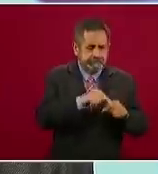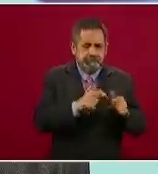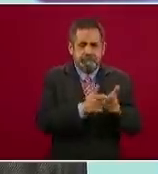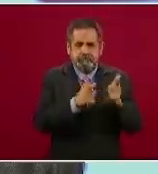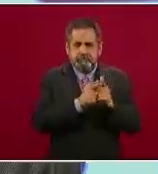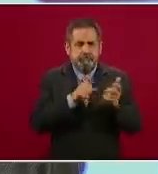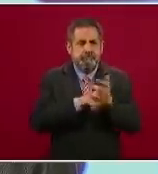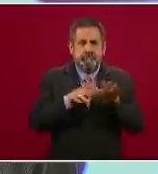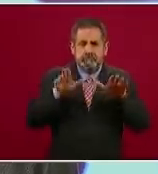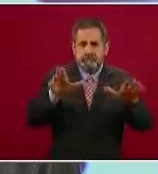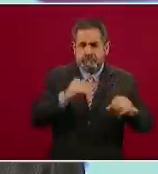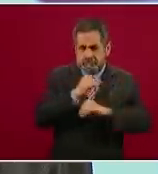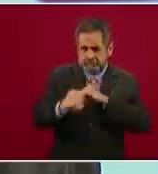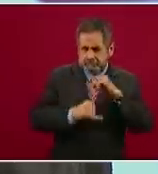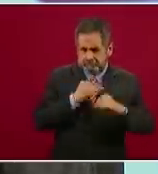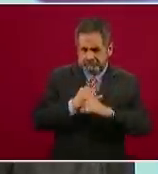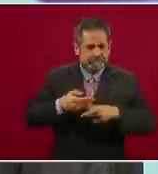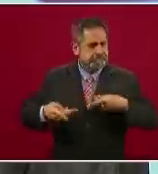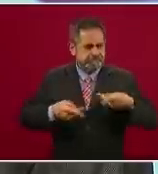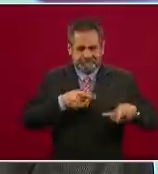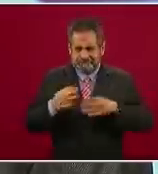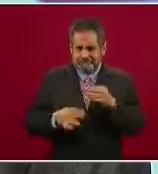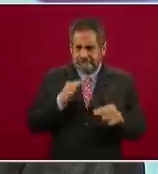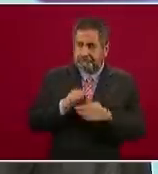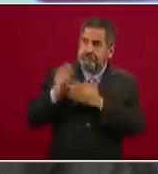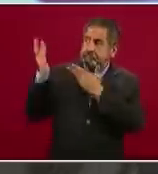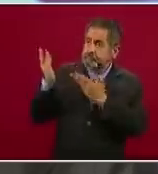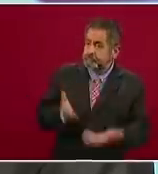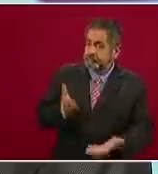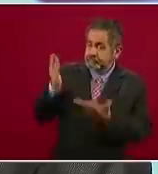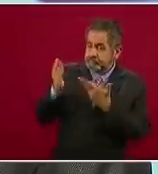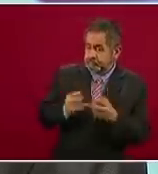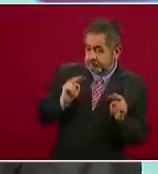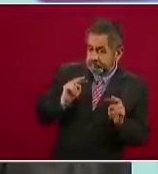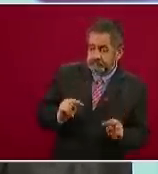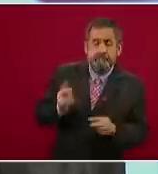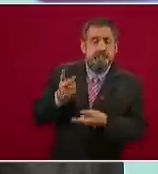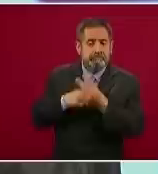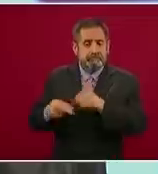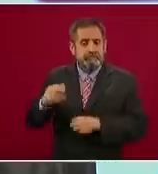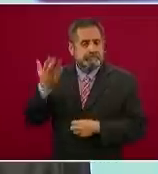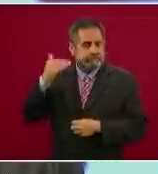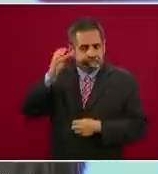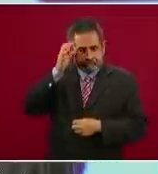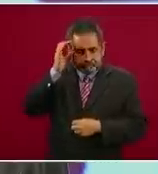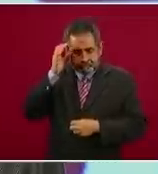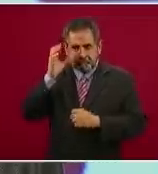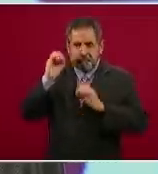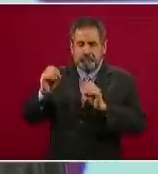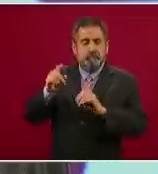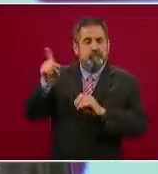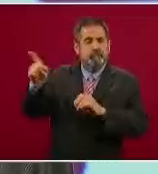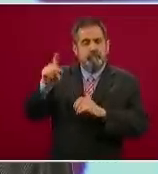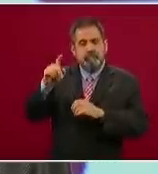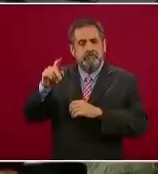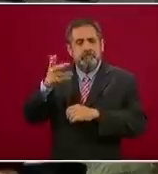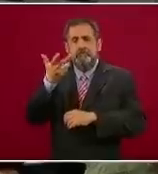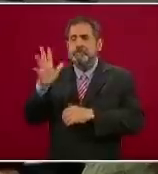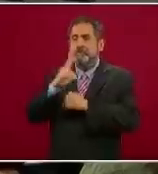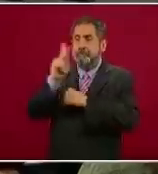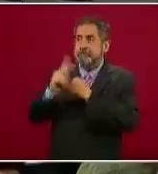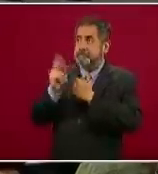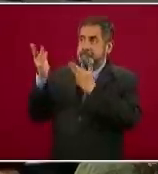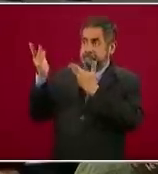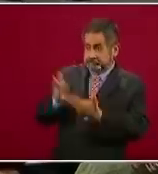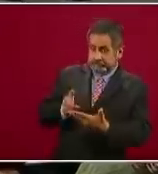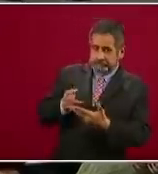particularmente en los aeropuertos internacionales que reciben viajes en su momento de China y hoy de cualquiera de los 10 países con transmisión activa.